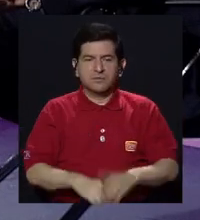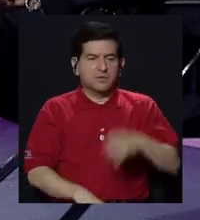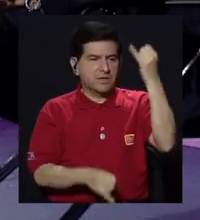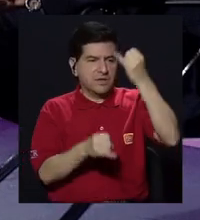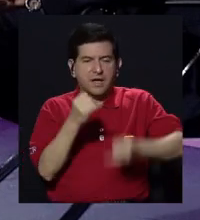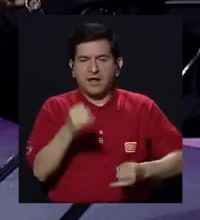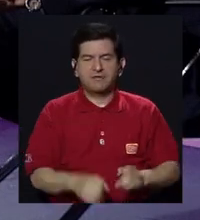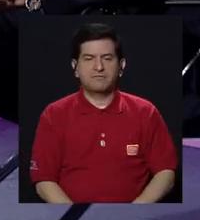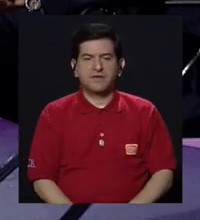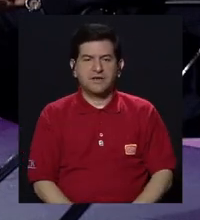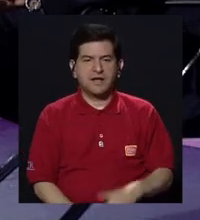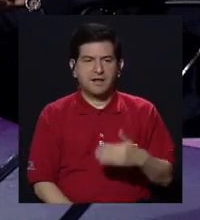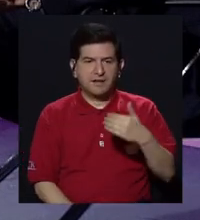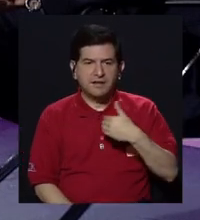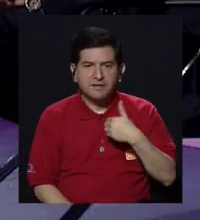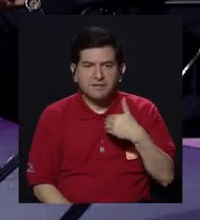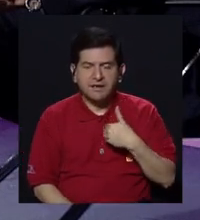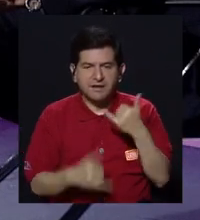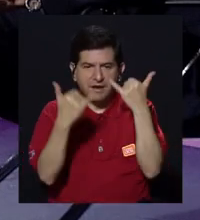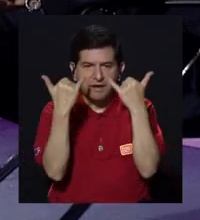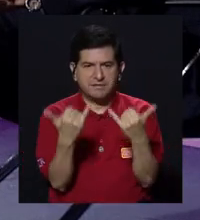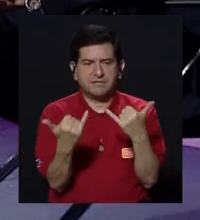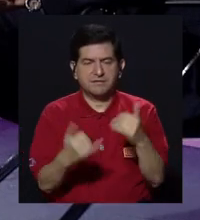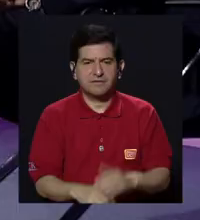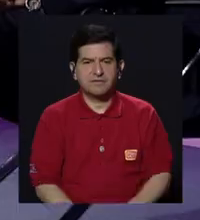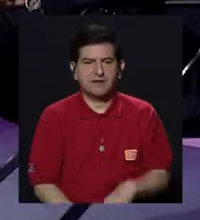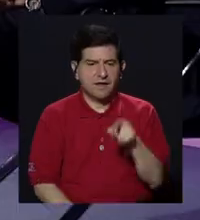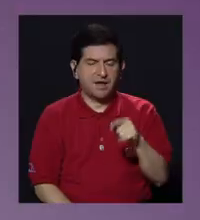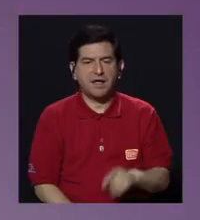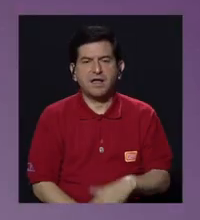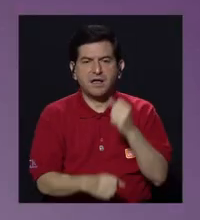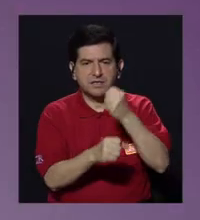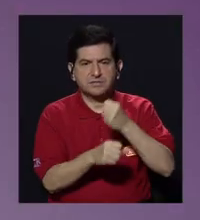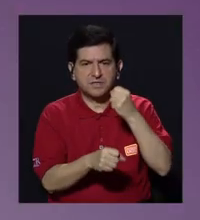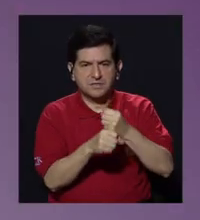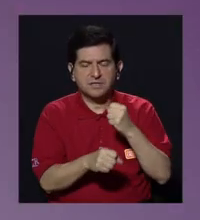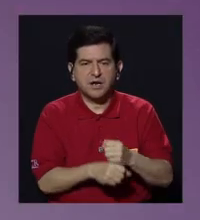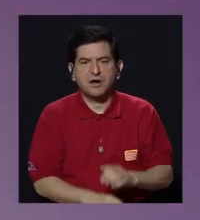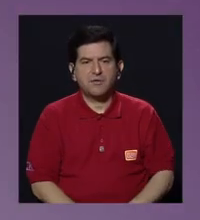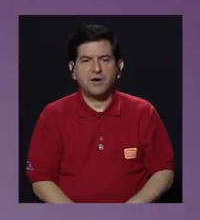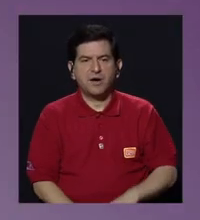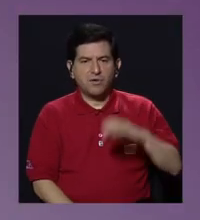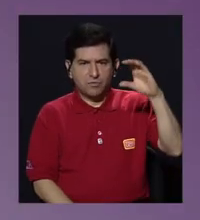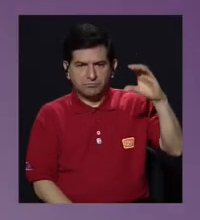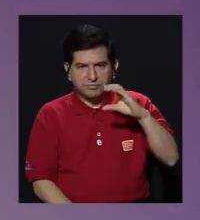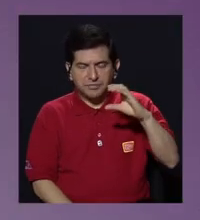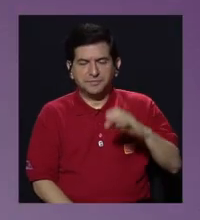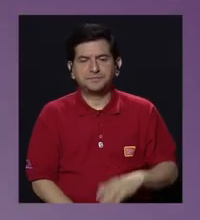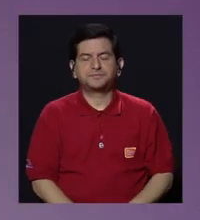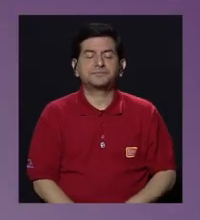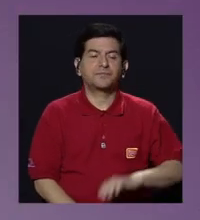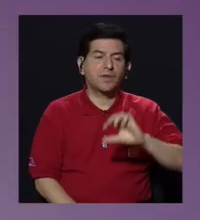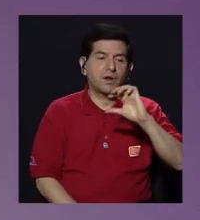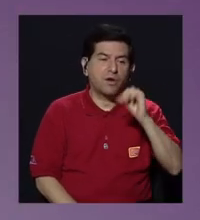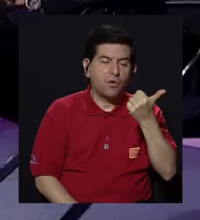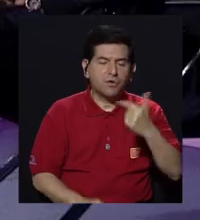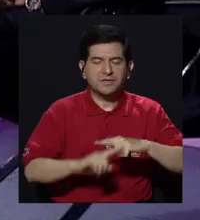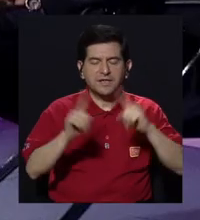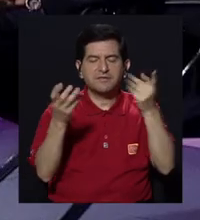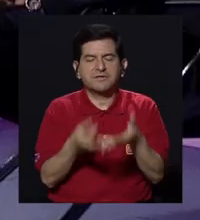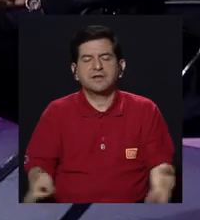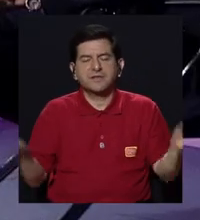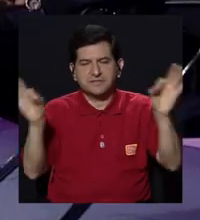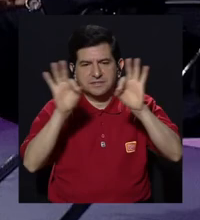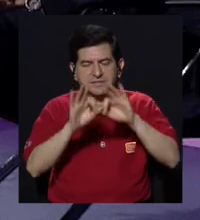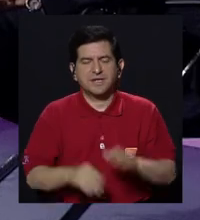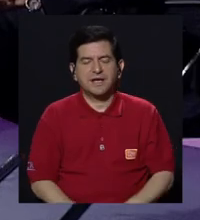oportunidad de al final de sus días poder recibir o resarcir esa labor que ha hecho eso, por toda la vida. Eso precisamente es otra brecha